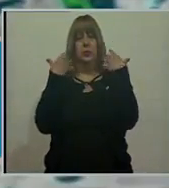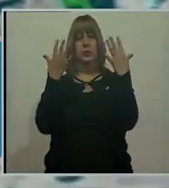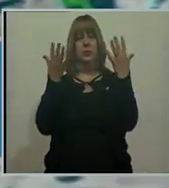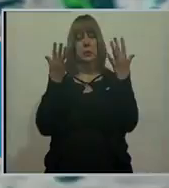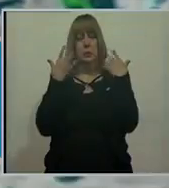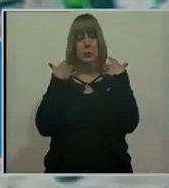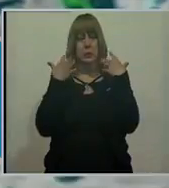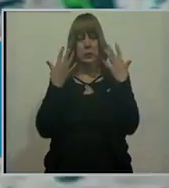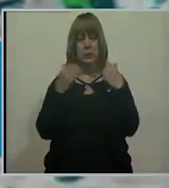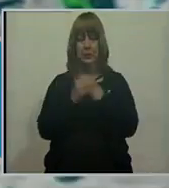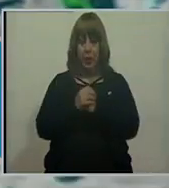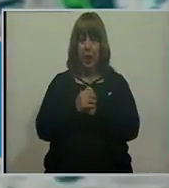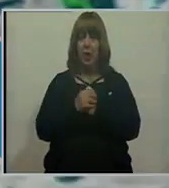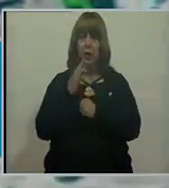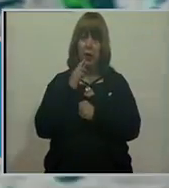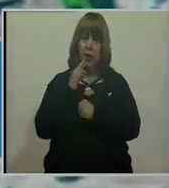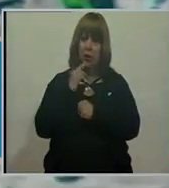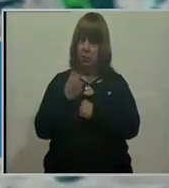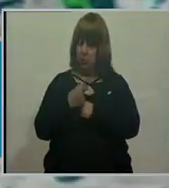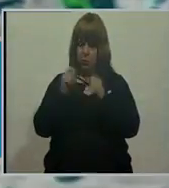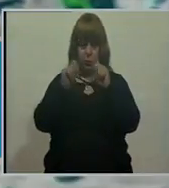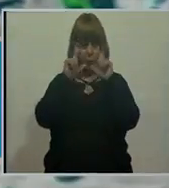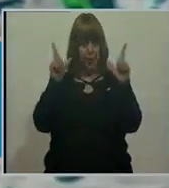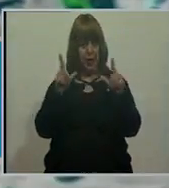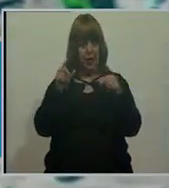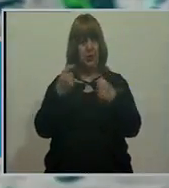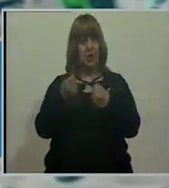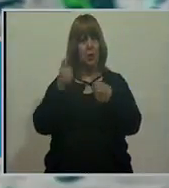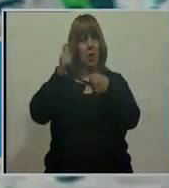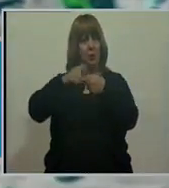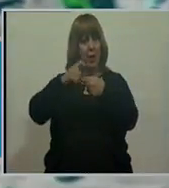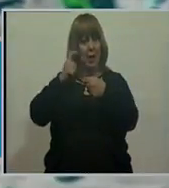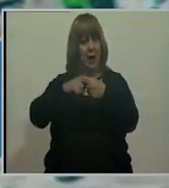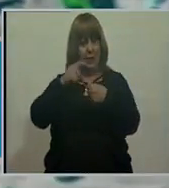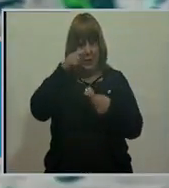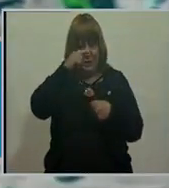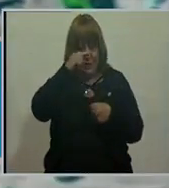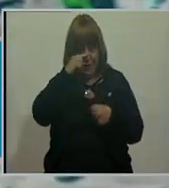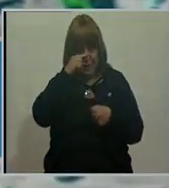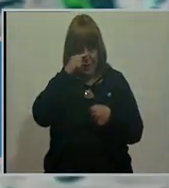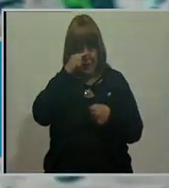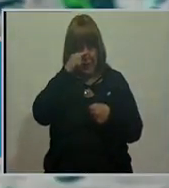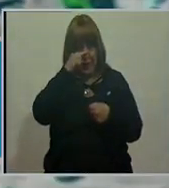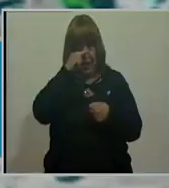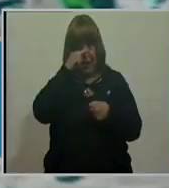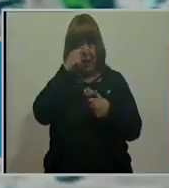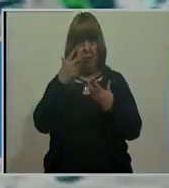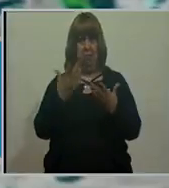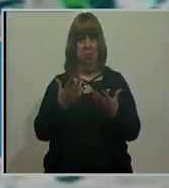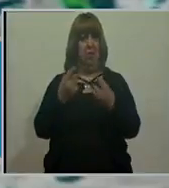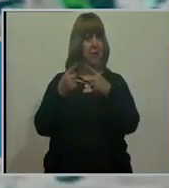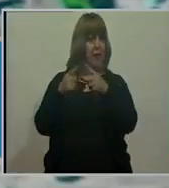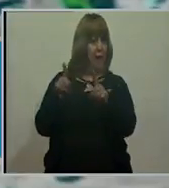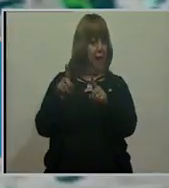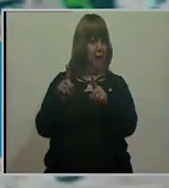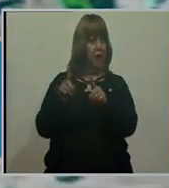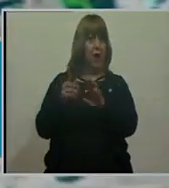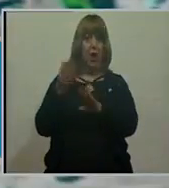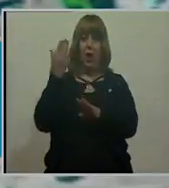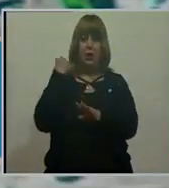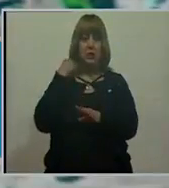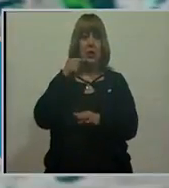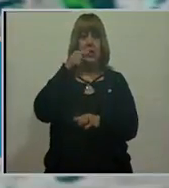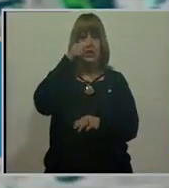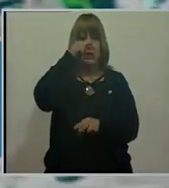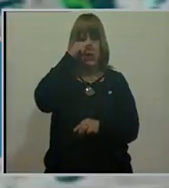Me quedé totalmente sorprendido. Digo, no se habrá equivocado mi amigo, pero ayer teníamos